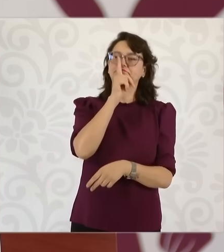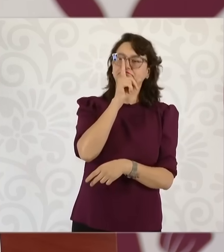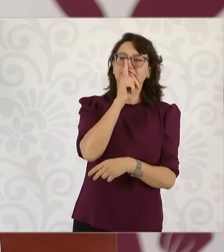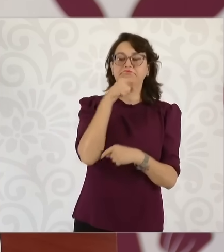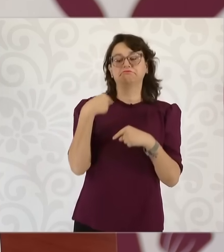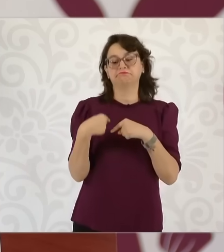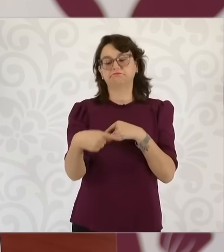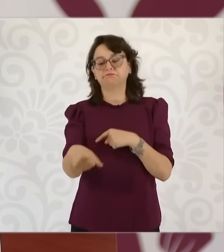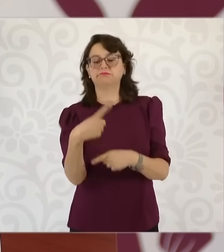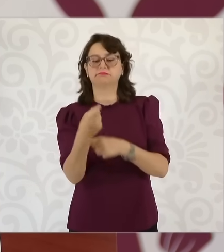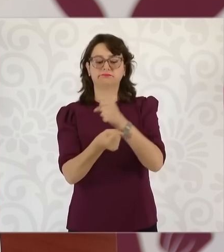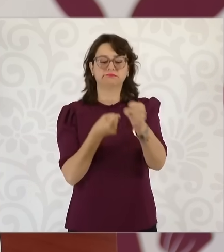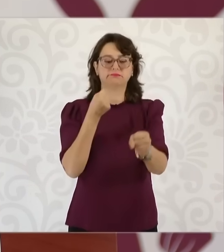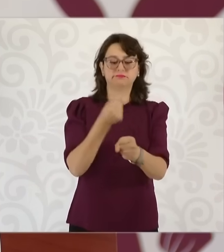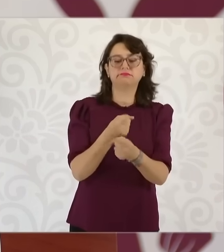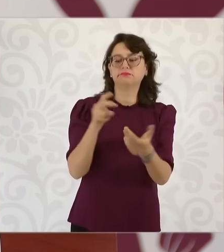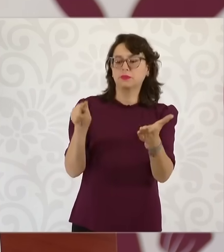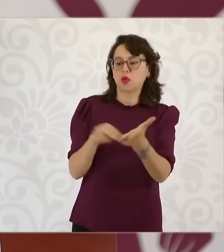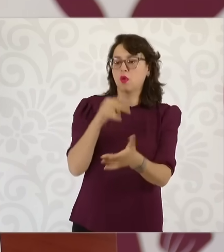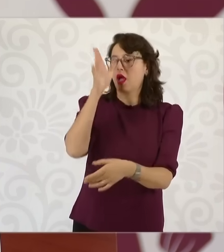mejorado todo